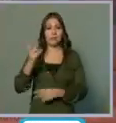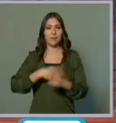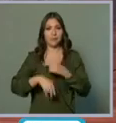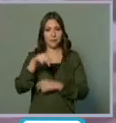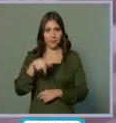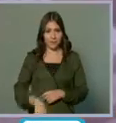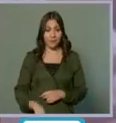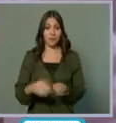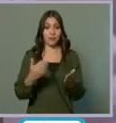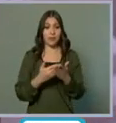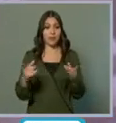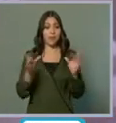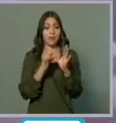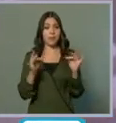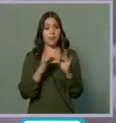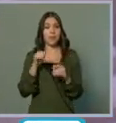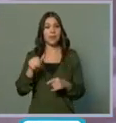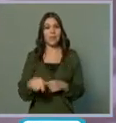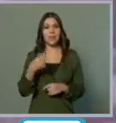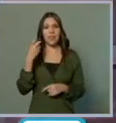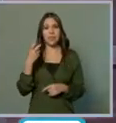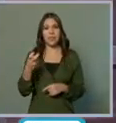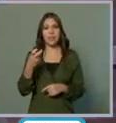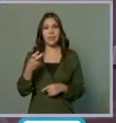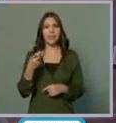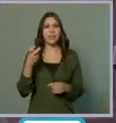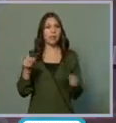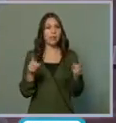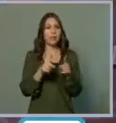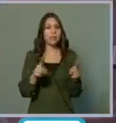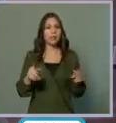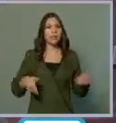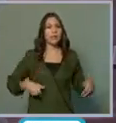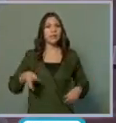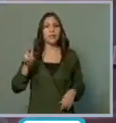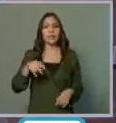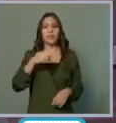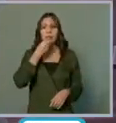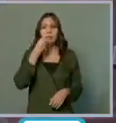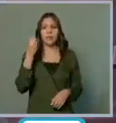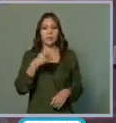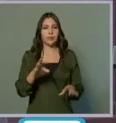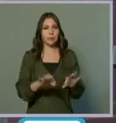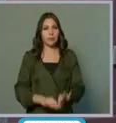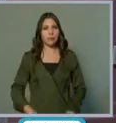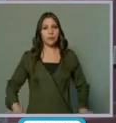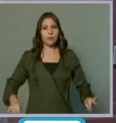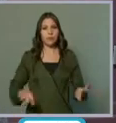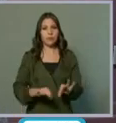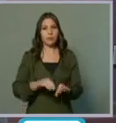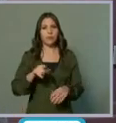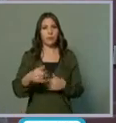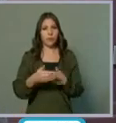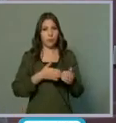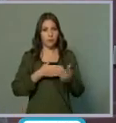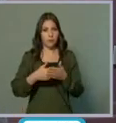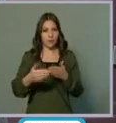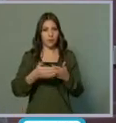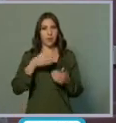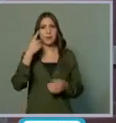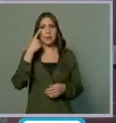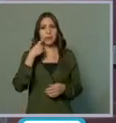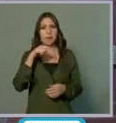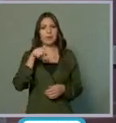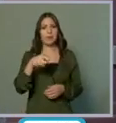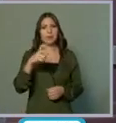ya platicábamos que esta es una obra pues muy importante, es contemporánea y representativa obviamente de